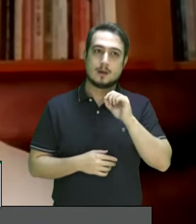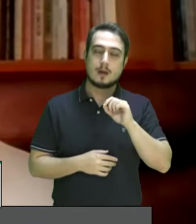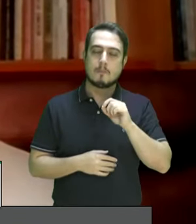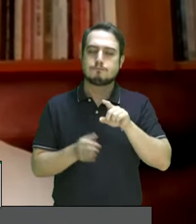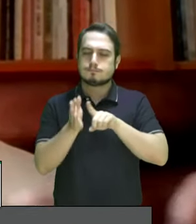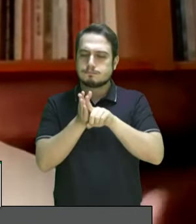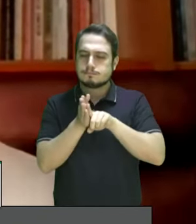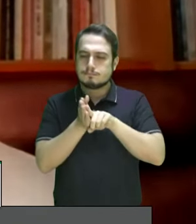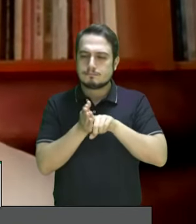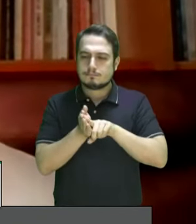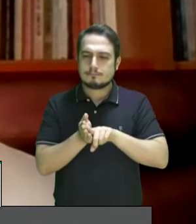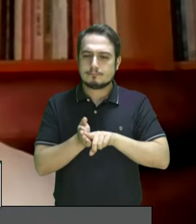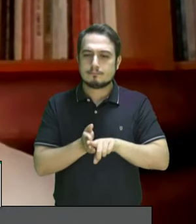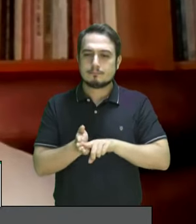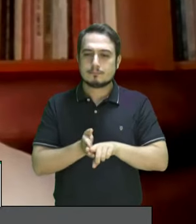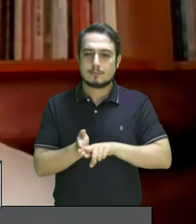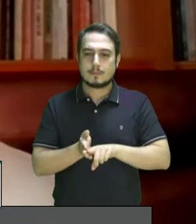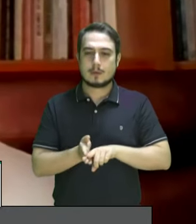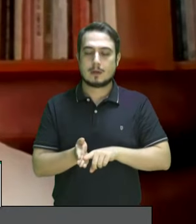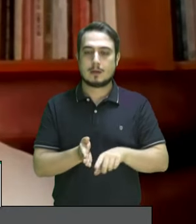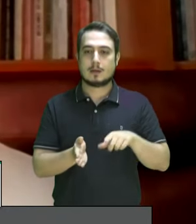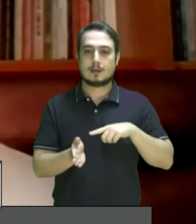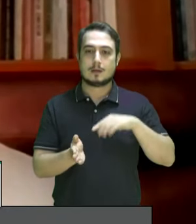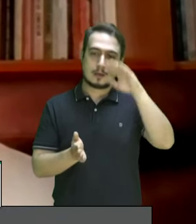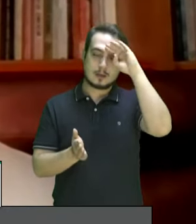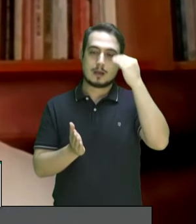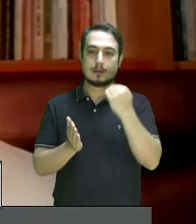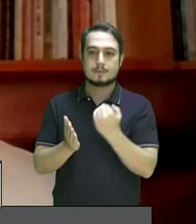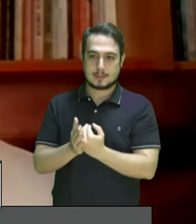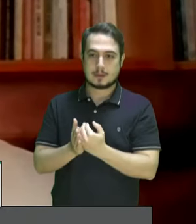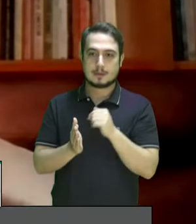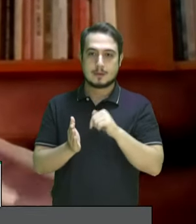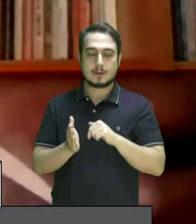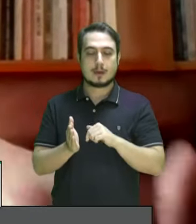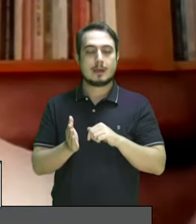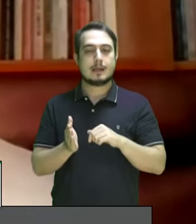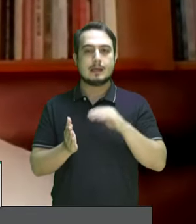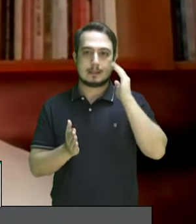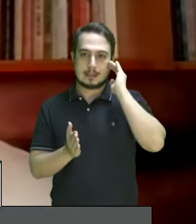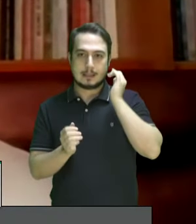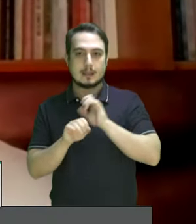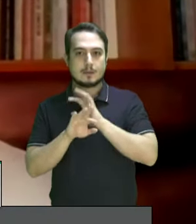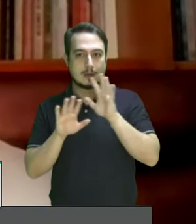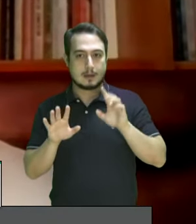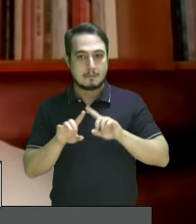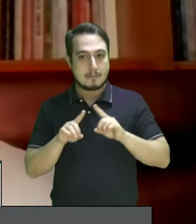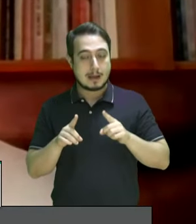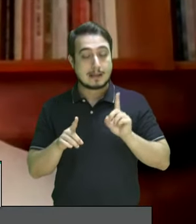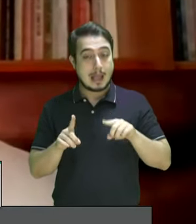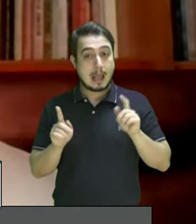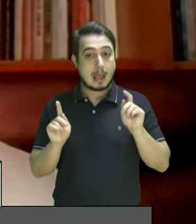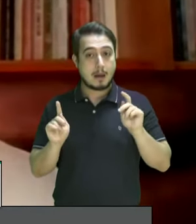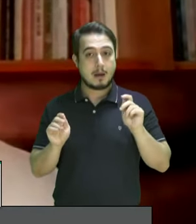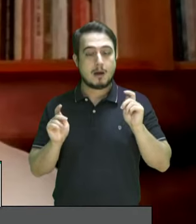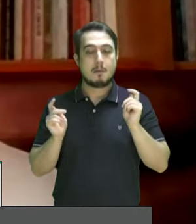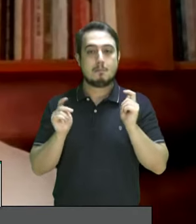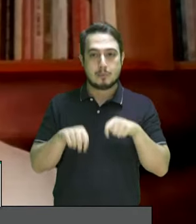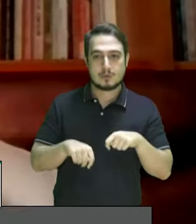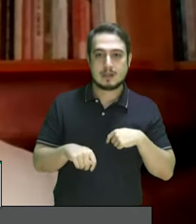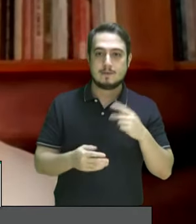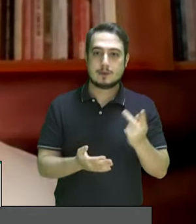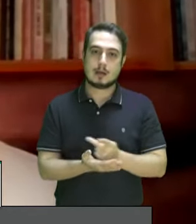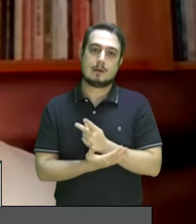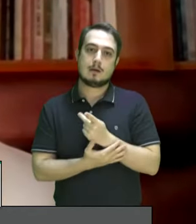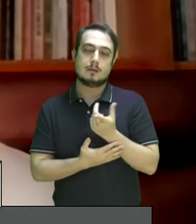examinándose a su interior con respecto a estos fenómenos es posible anticiparse a el uso de herramientas que